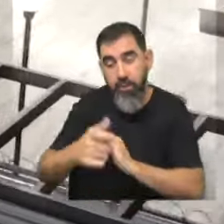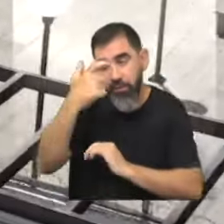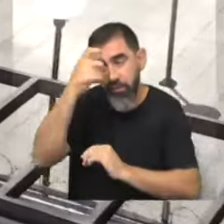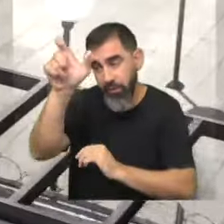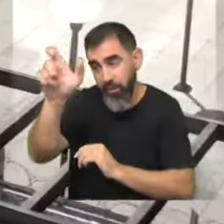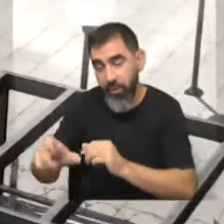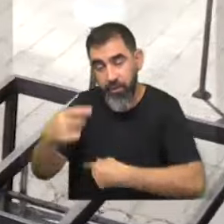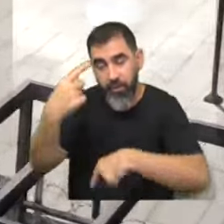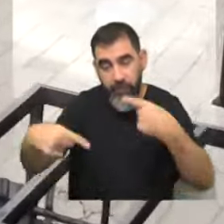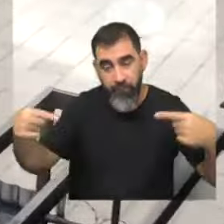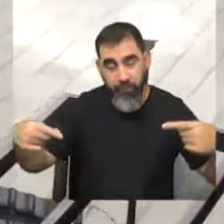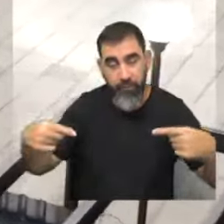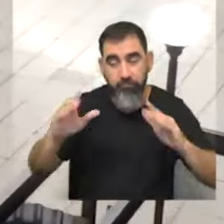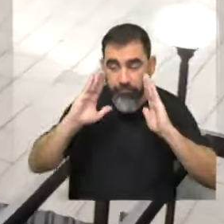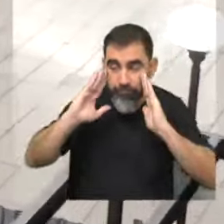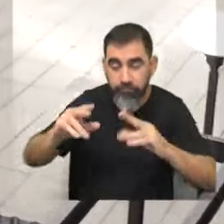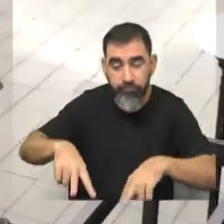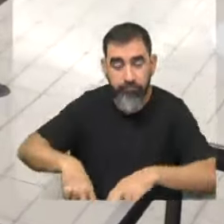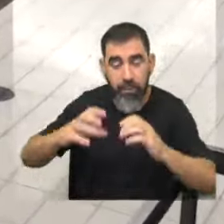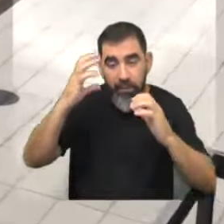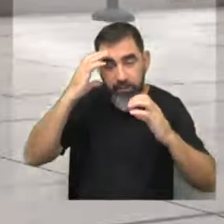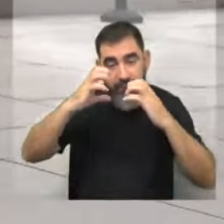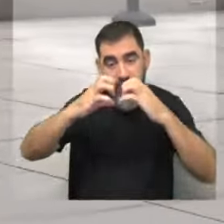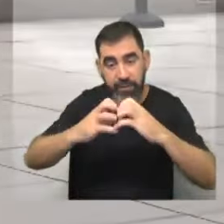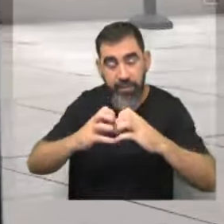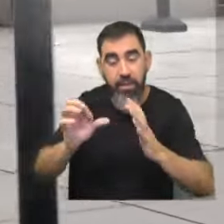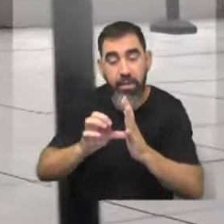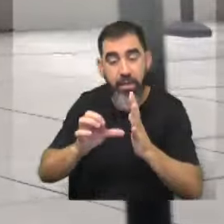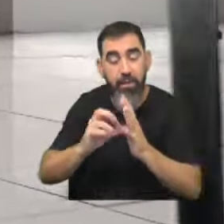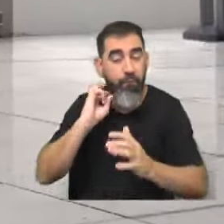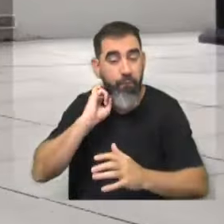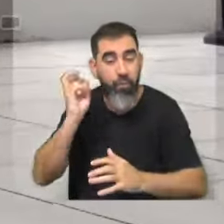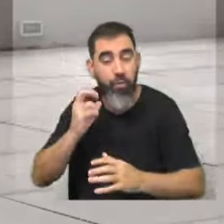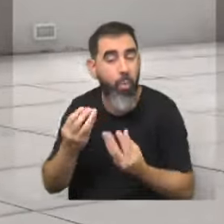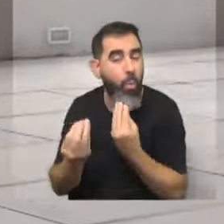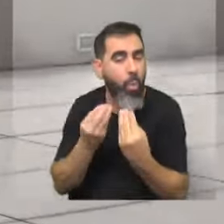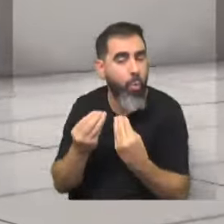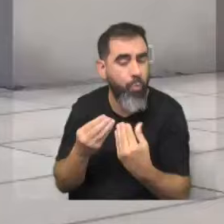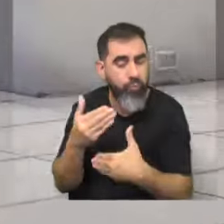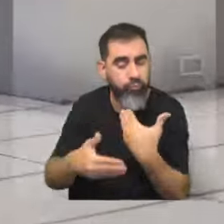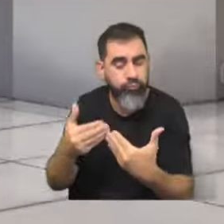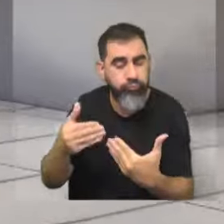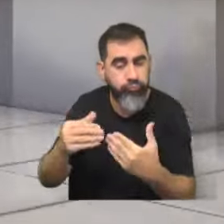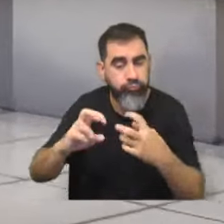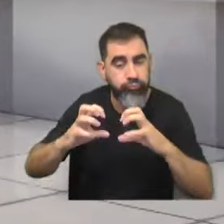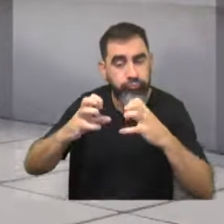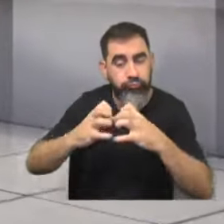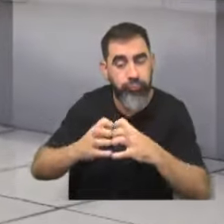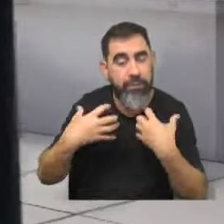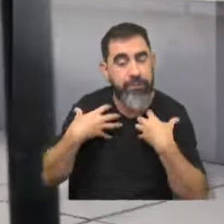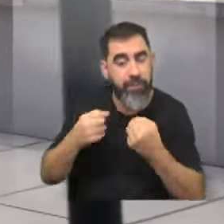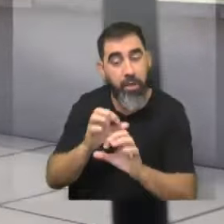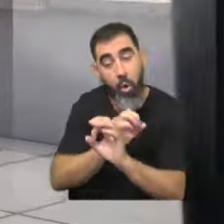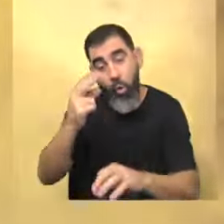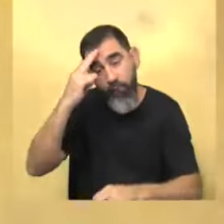y científicas que se dedican al estudio del cerebro y el sistema nervioso, buscando entender cómo funcionan las neuronas cuando están sanas y